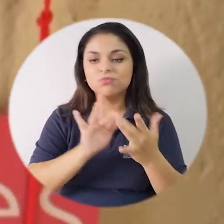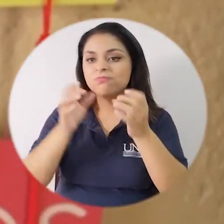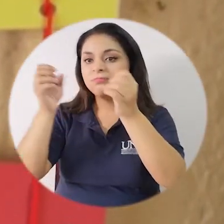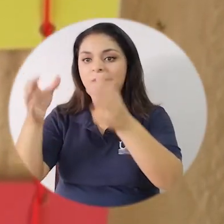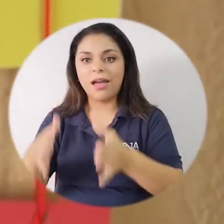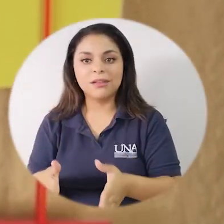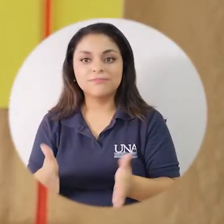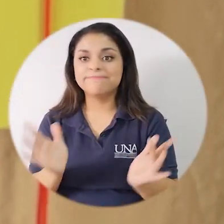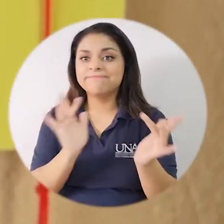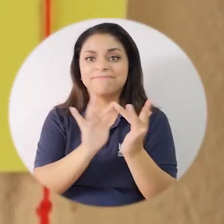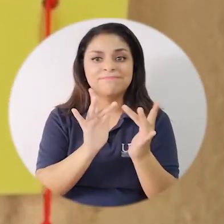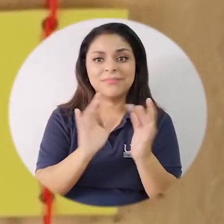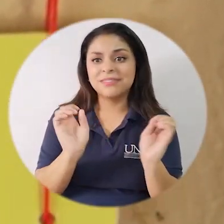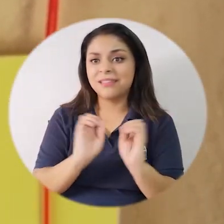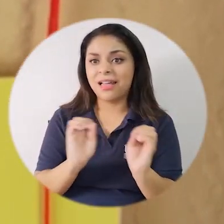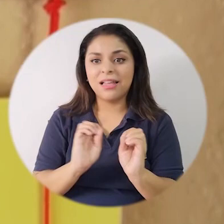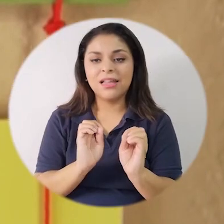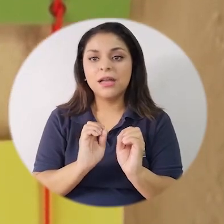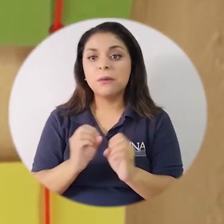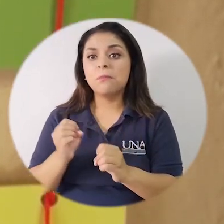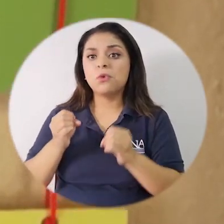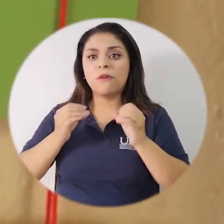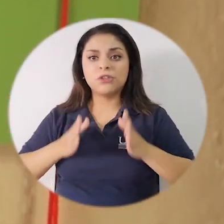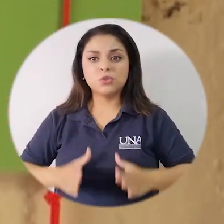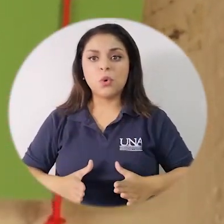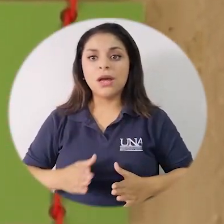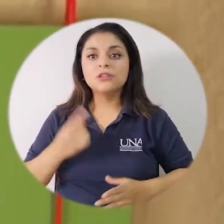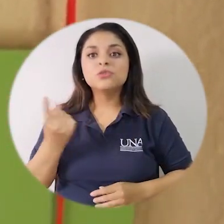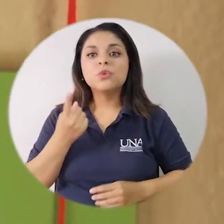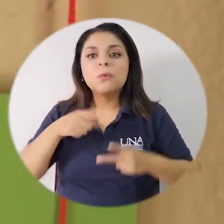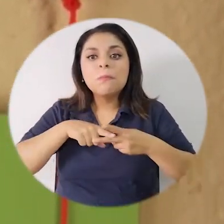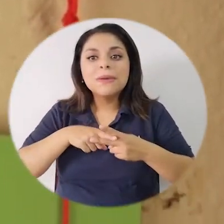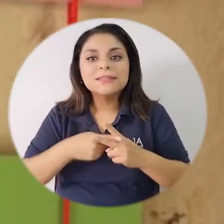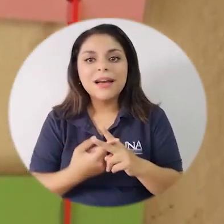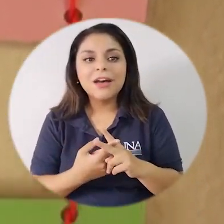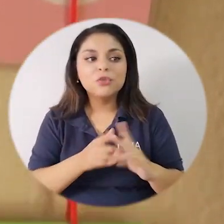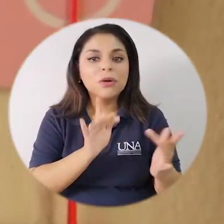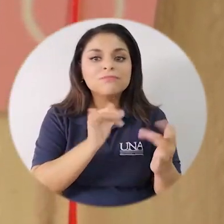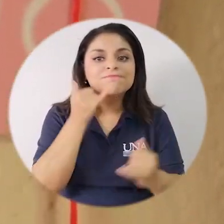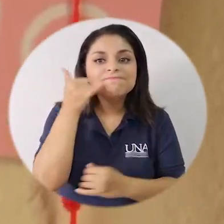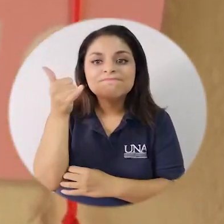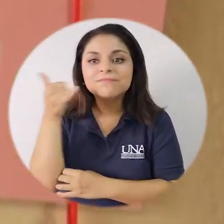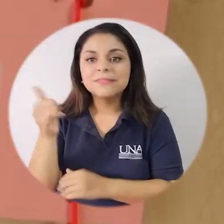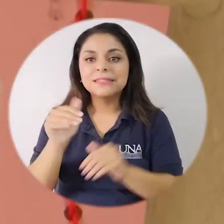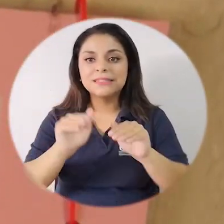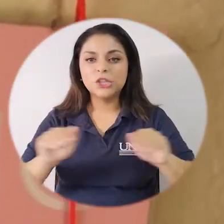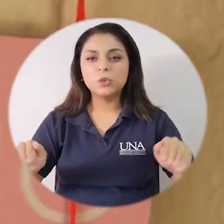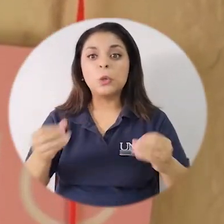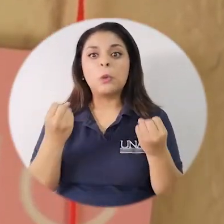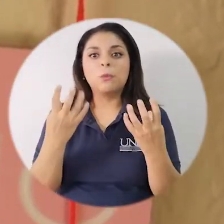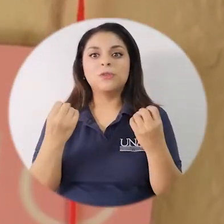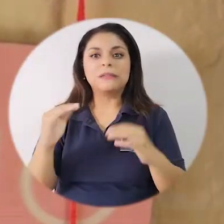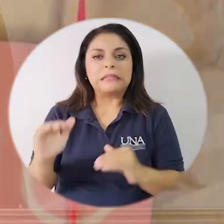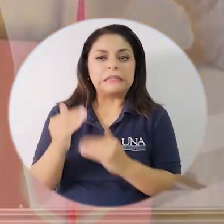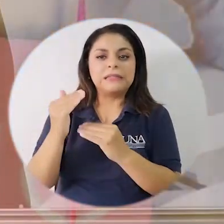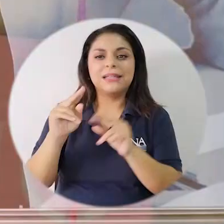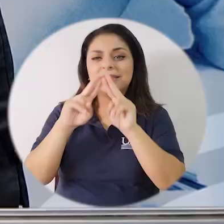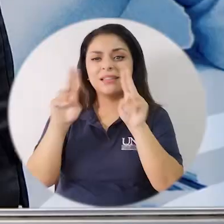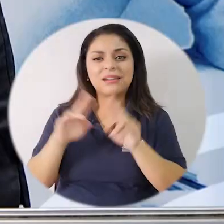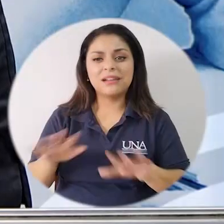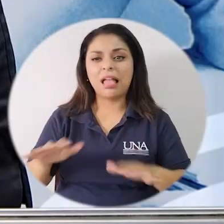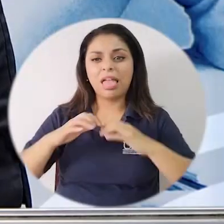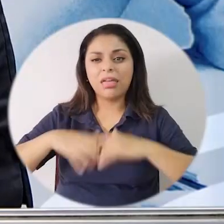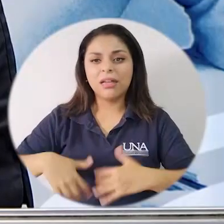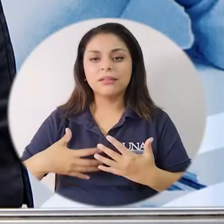de la maestra. Las maestras apenas estaban teniendo sus primeros pasos de cómo contactar a los niños, muchas limitaciones de